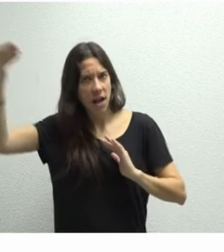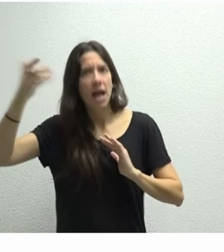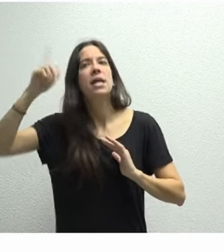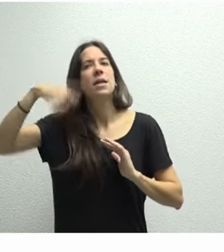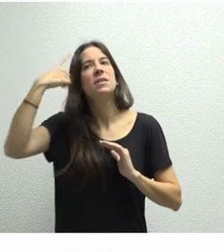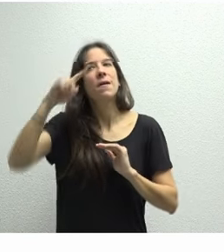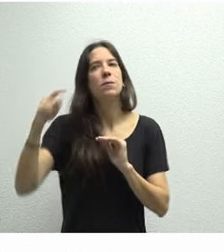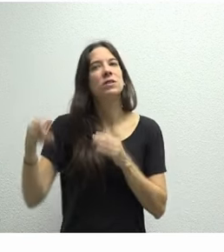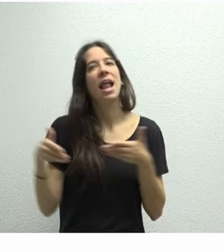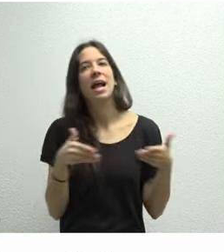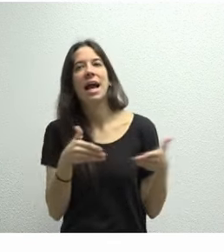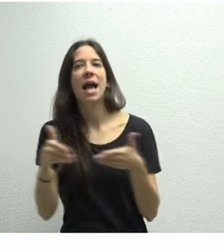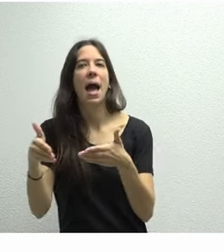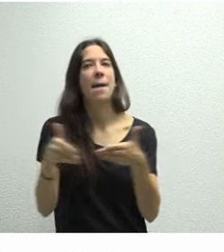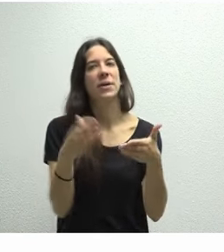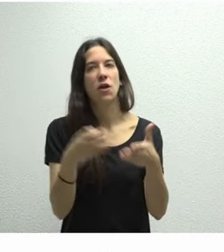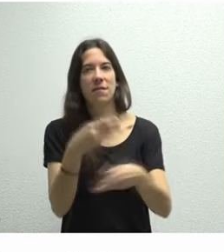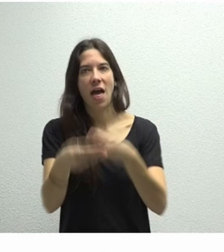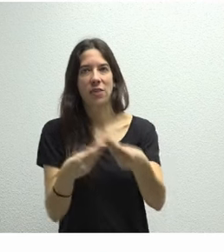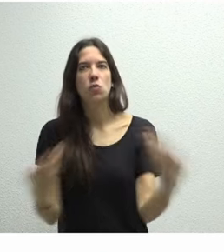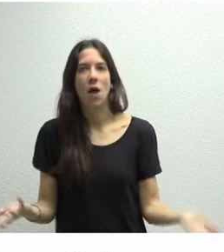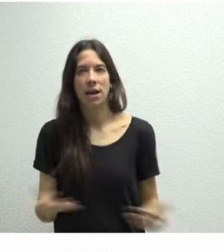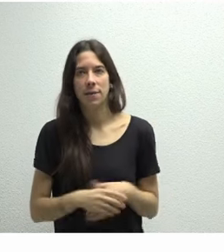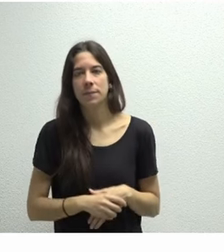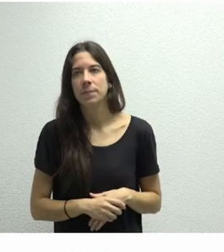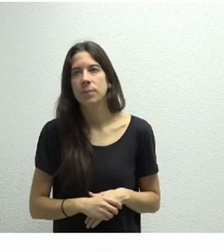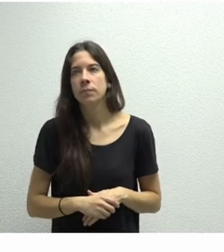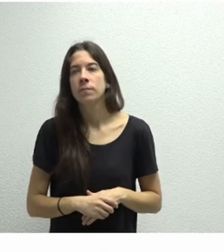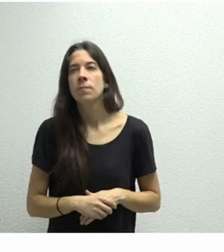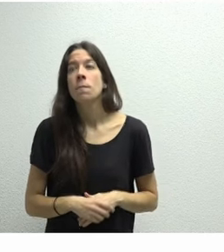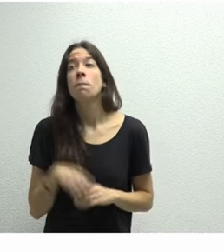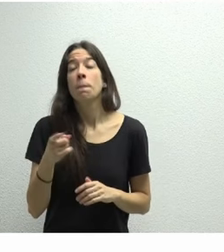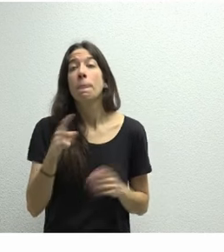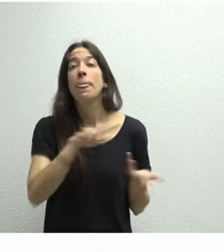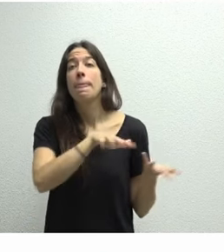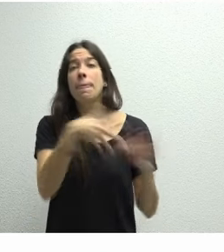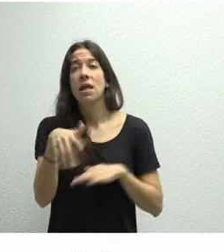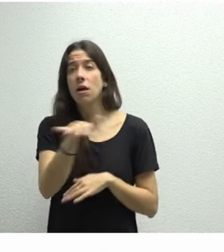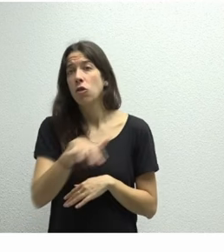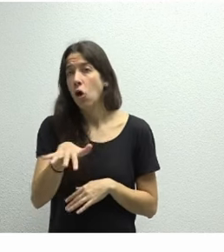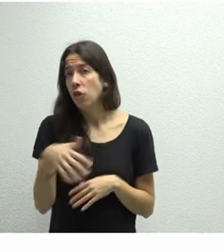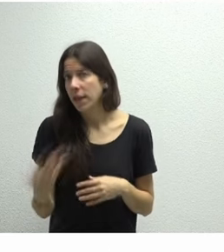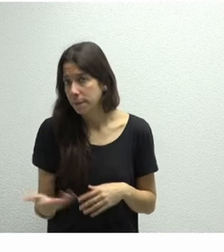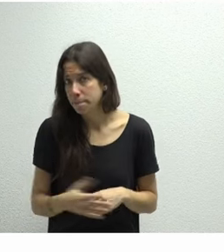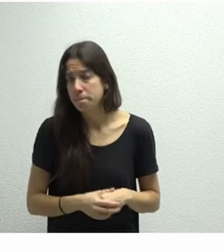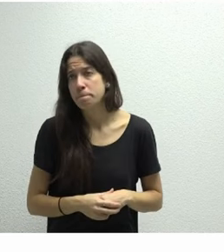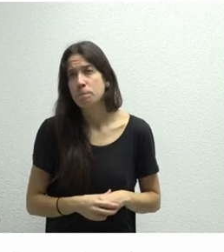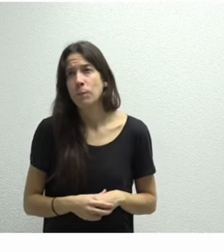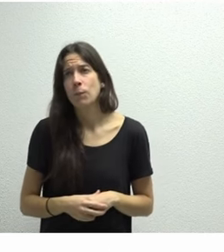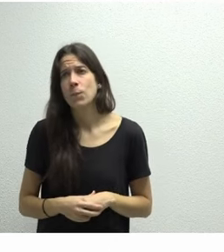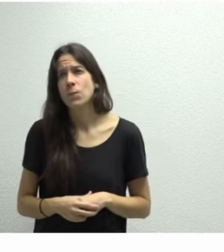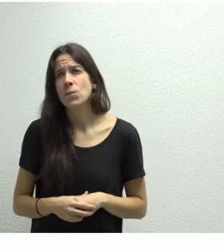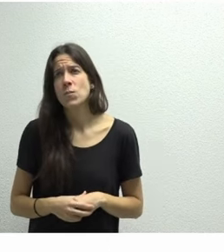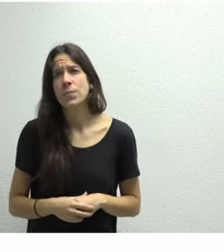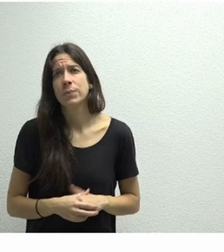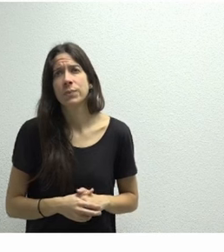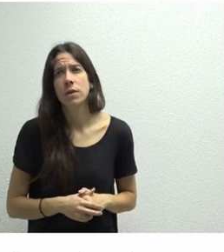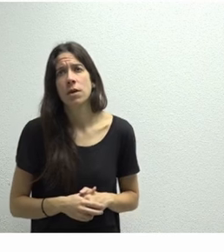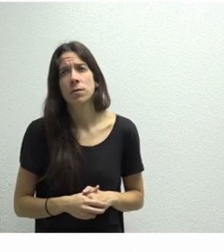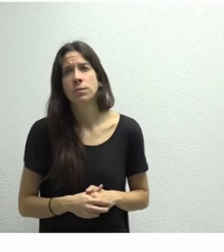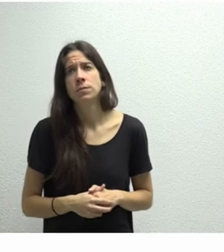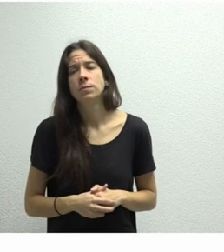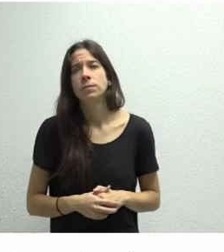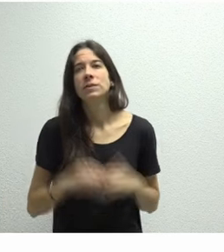el camino a seguirlo por dónde se ha llevado a cabo no pues dado que la